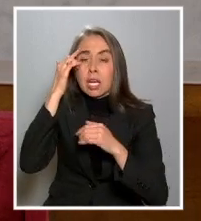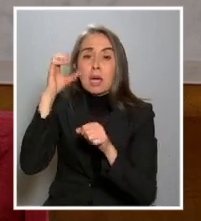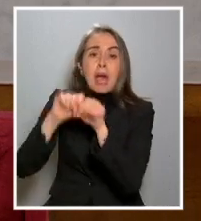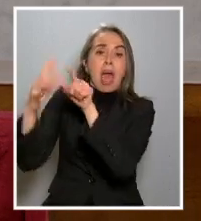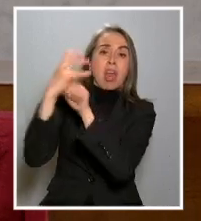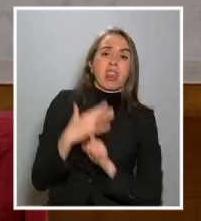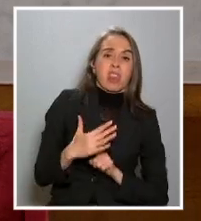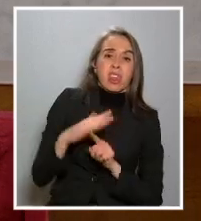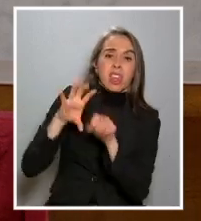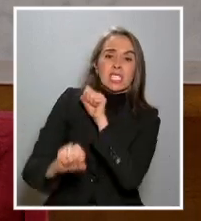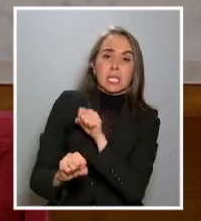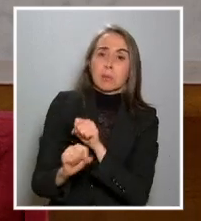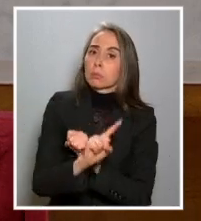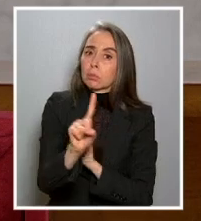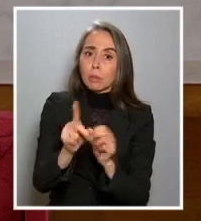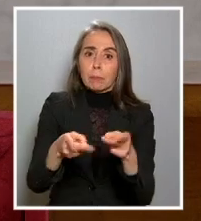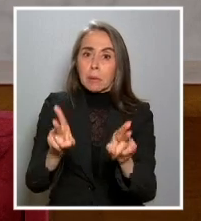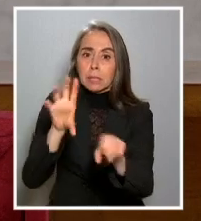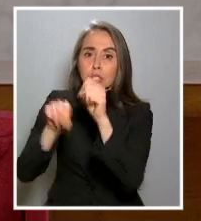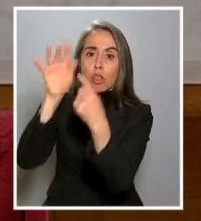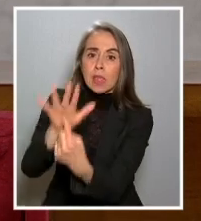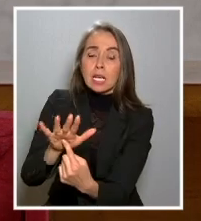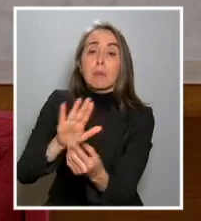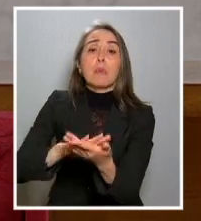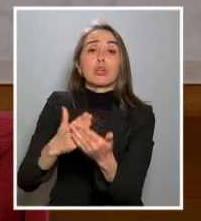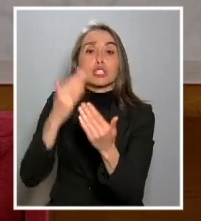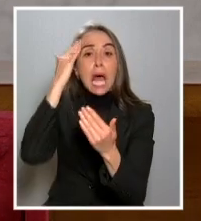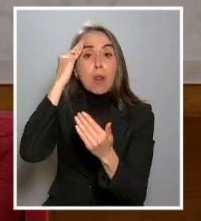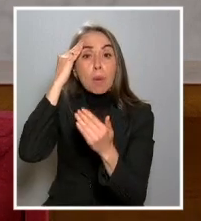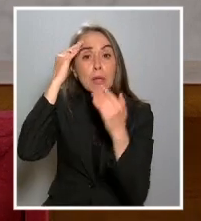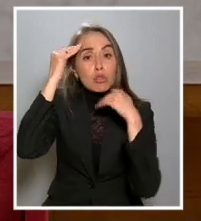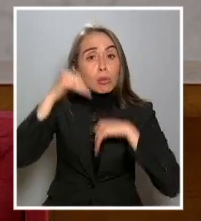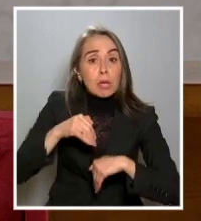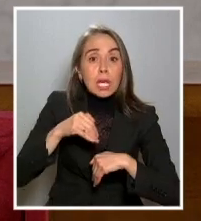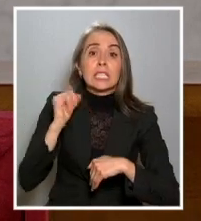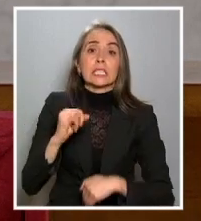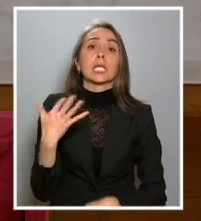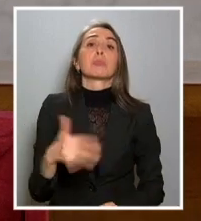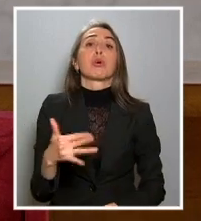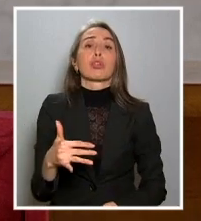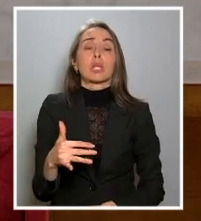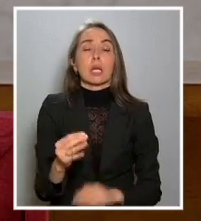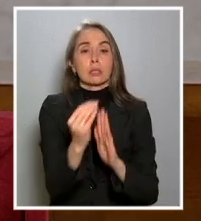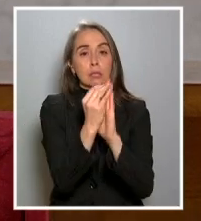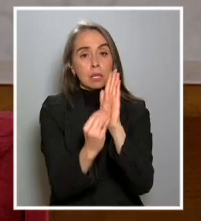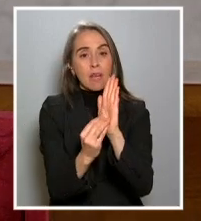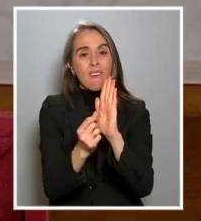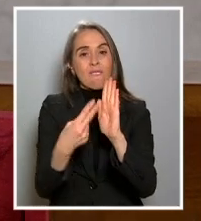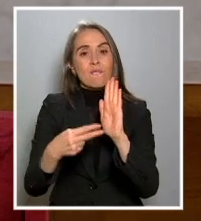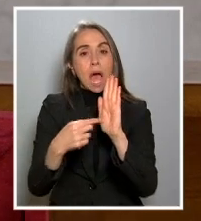seguir permitiendo esa discriminación. La salud mental importa y la vamos a valorar.